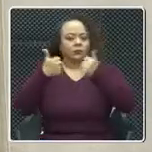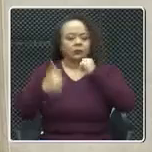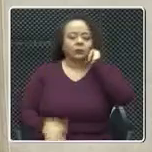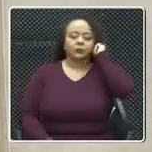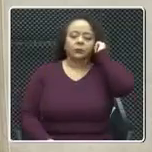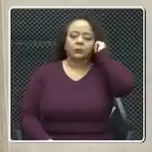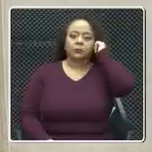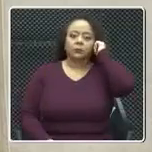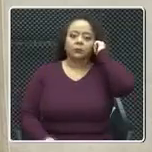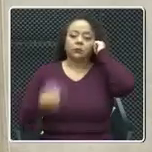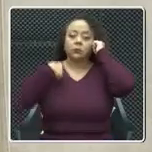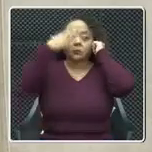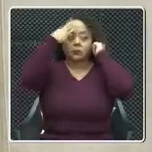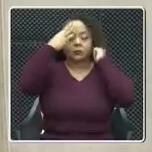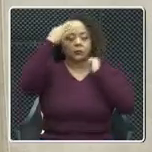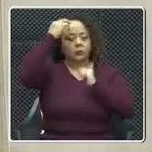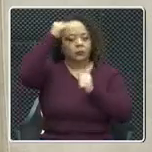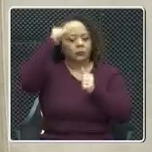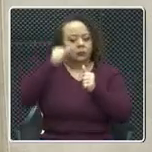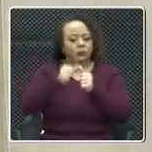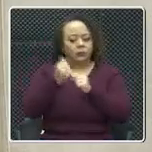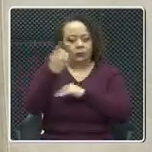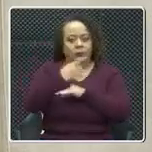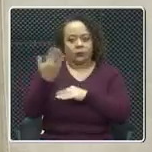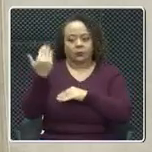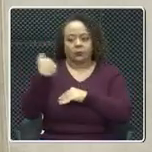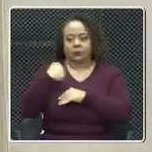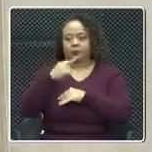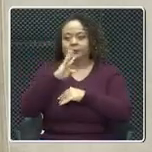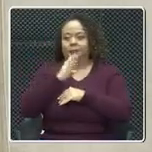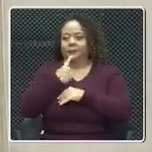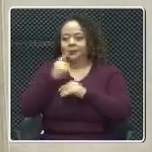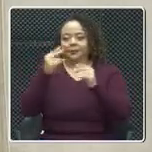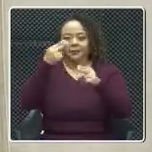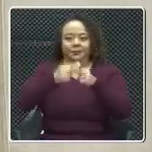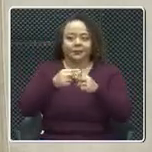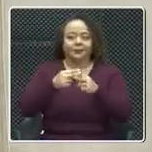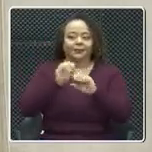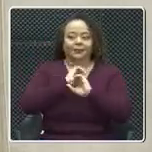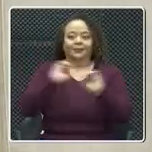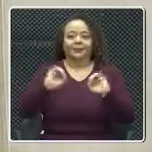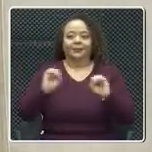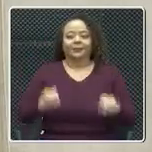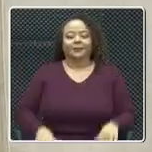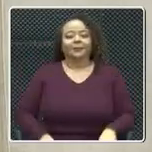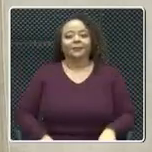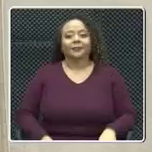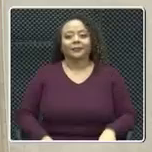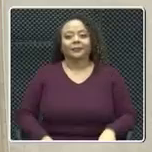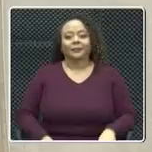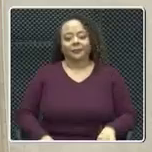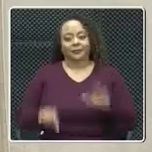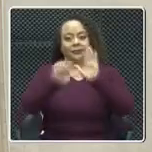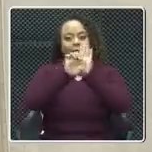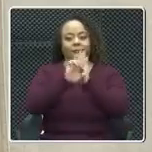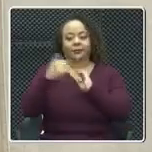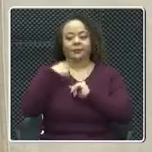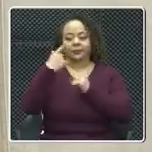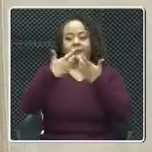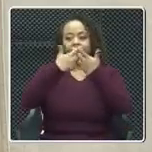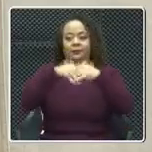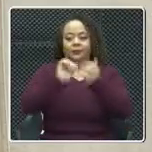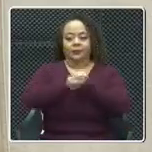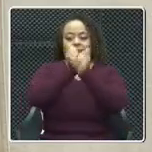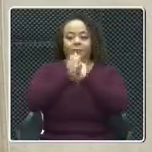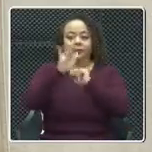Yo recuerdo hace unos días, ¿verdad? Que llegaba, y no voy a hablar de nombres ni de nada jamás, pero por ejemplo, hay una empresa que ha cambiado